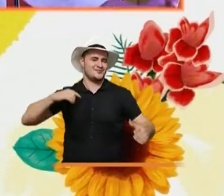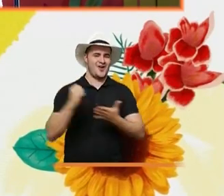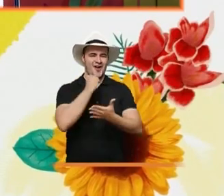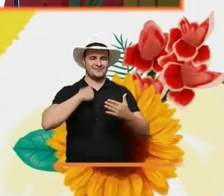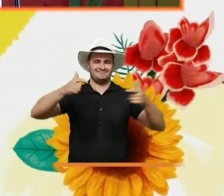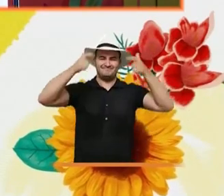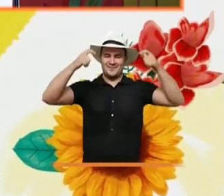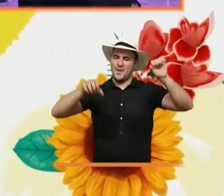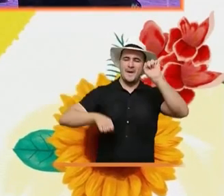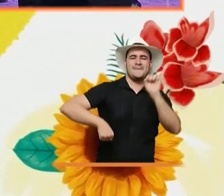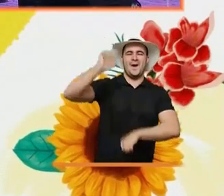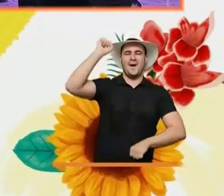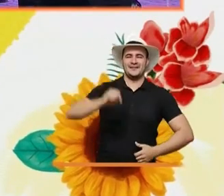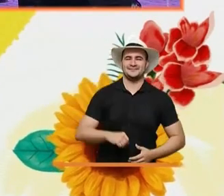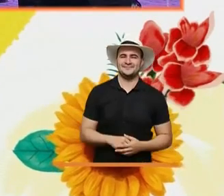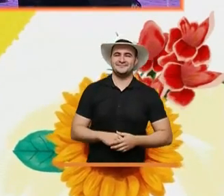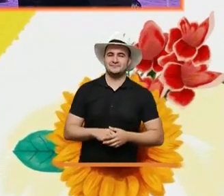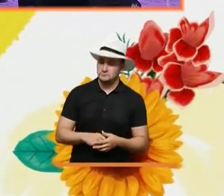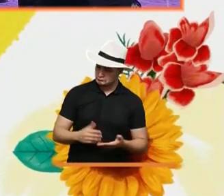uno la gloria